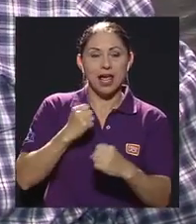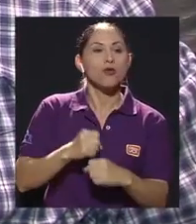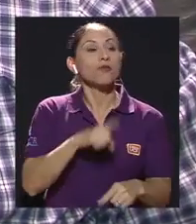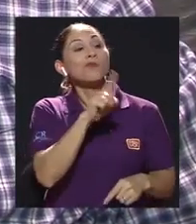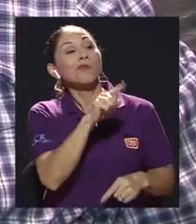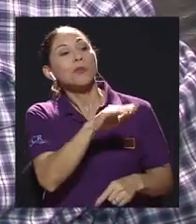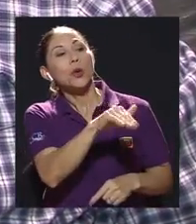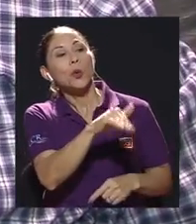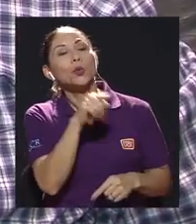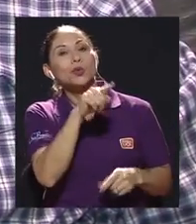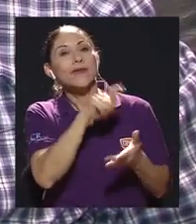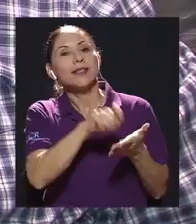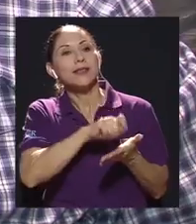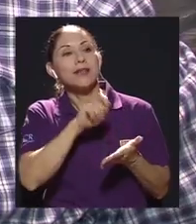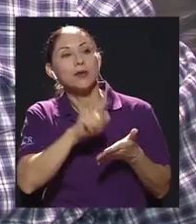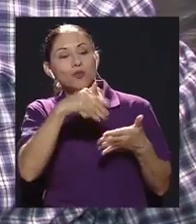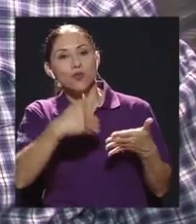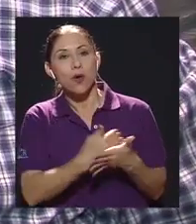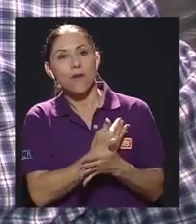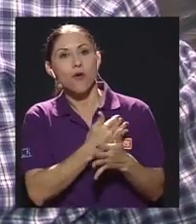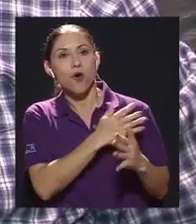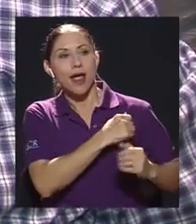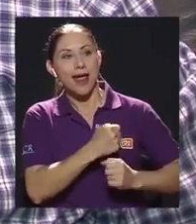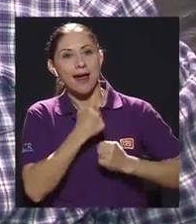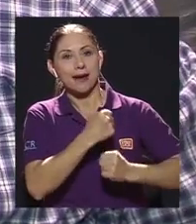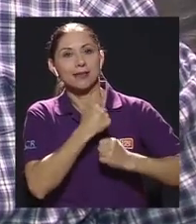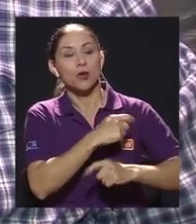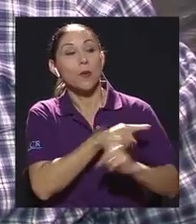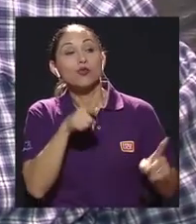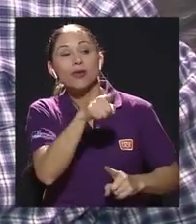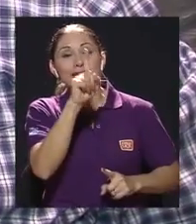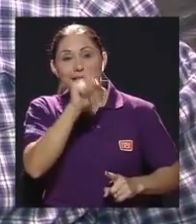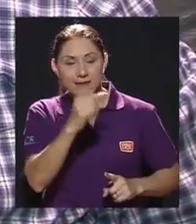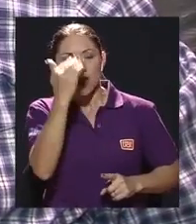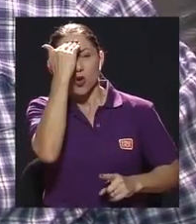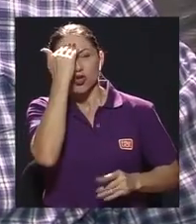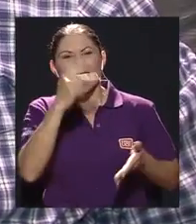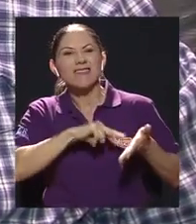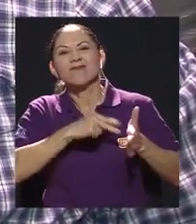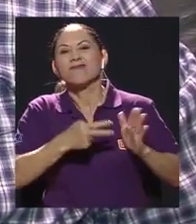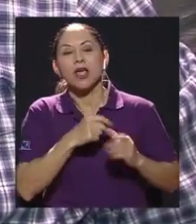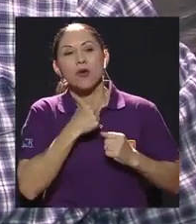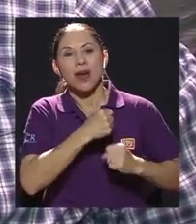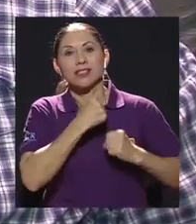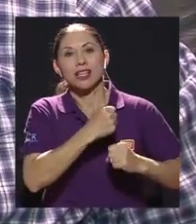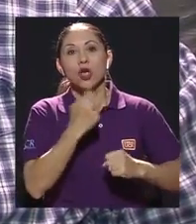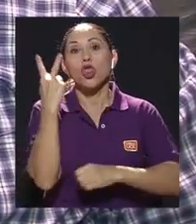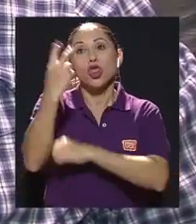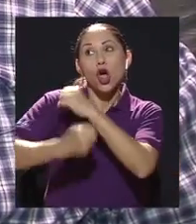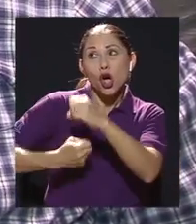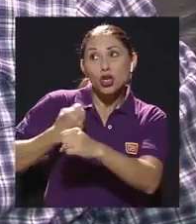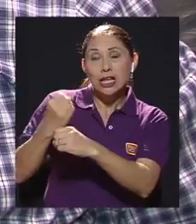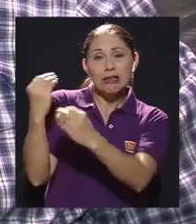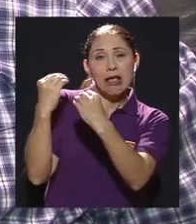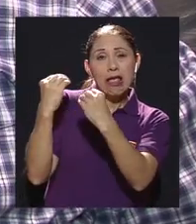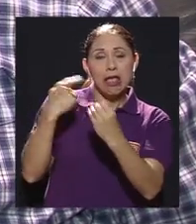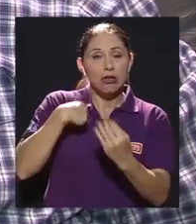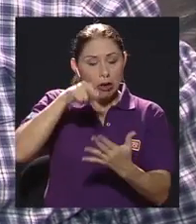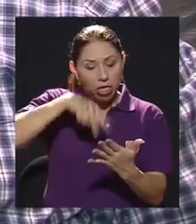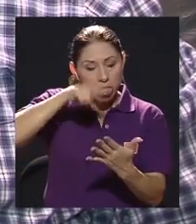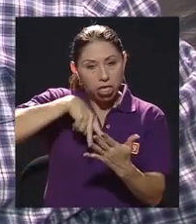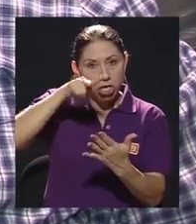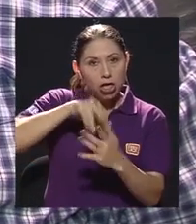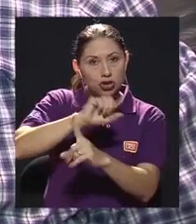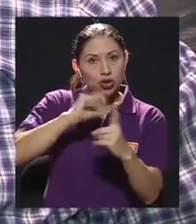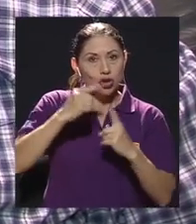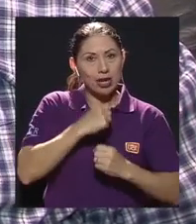no ejército, pero tiene que conocer lo que es un ejército. Y me puso 2 años a leer sociología militar. Entonces a mí,